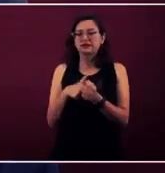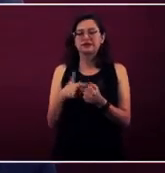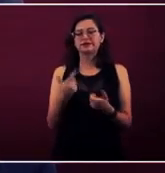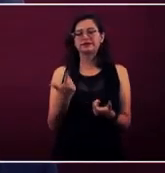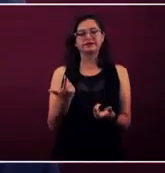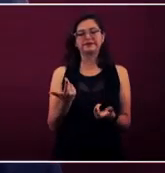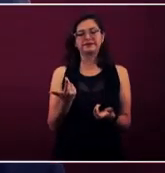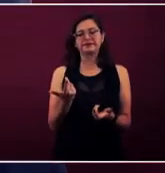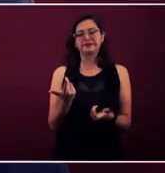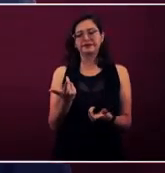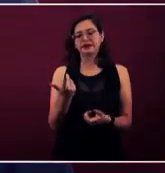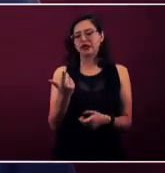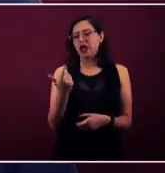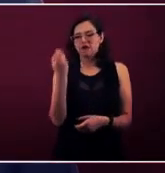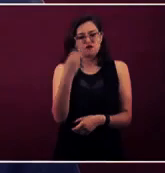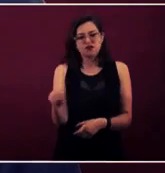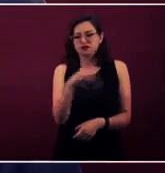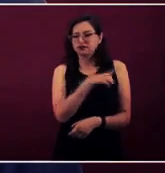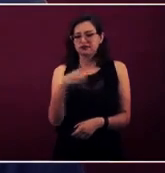los hechos.